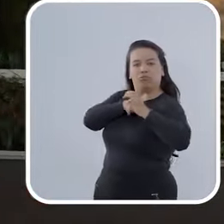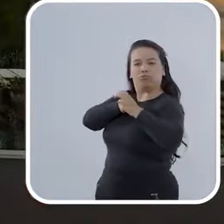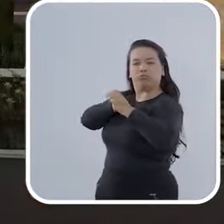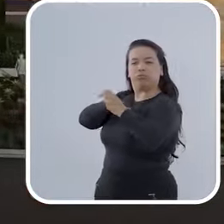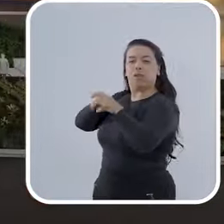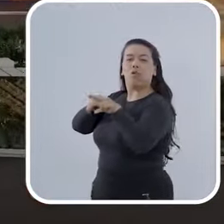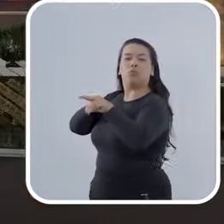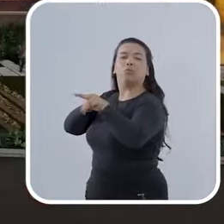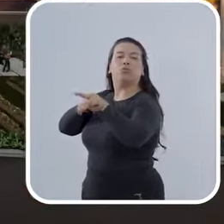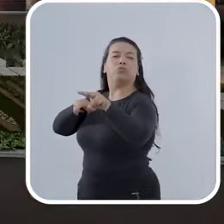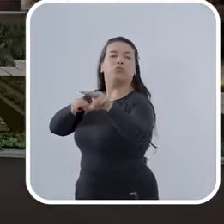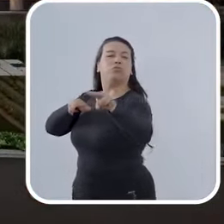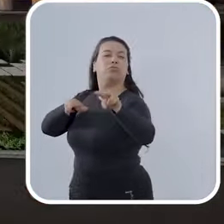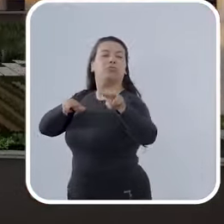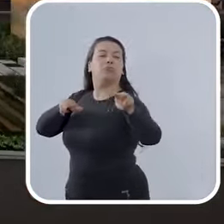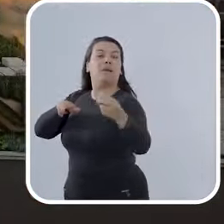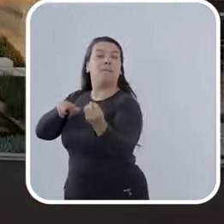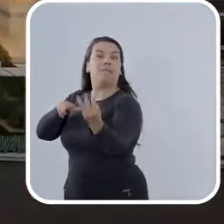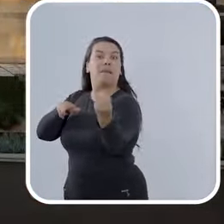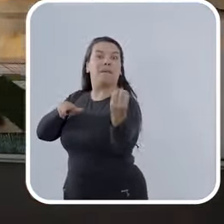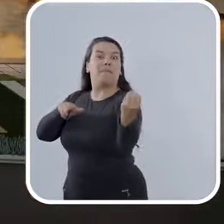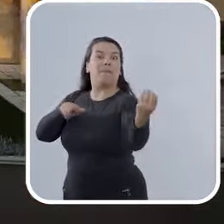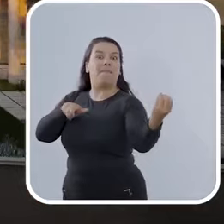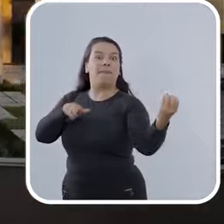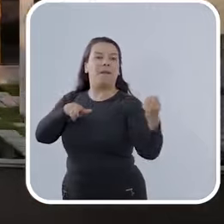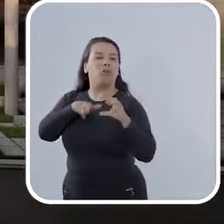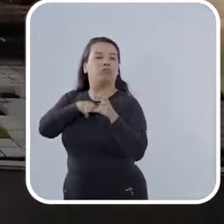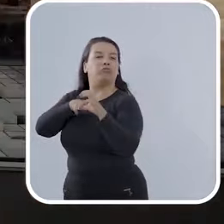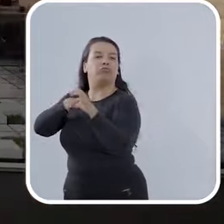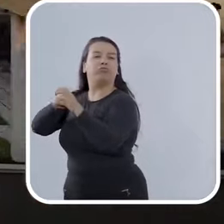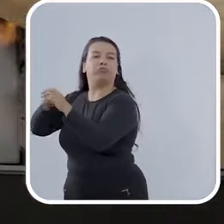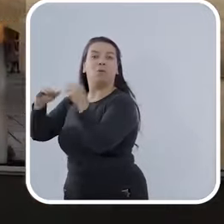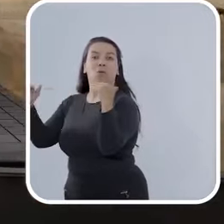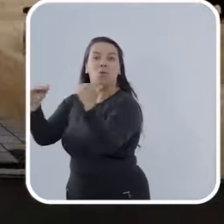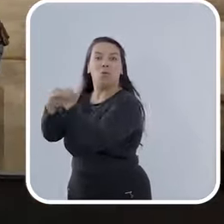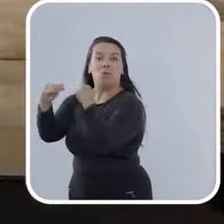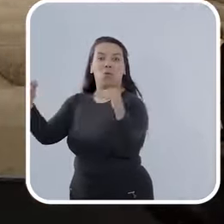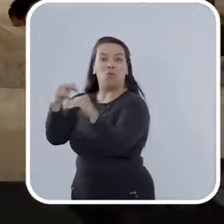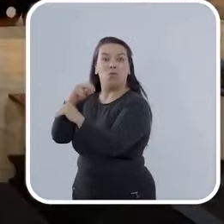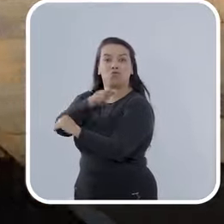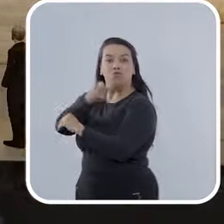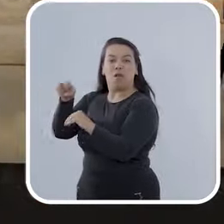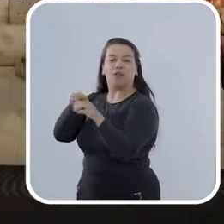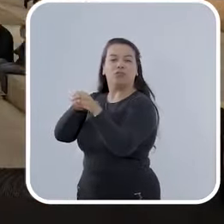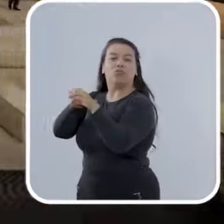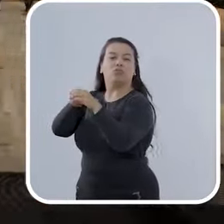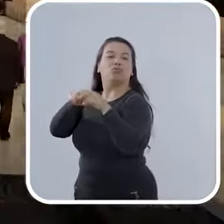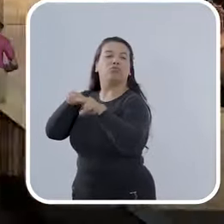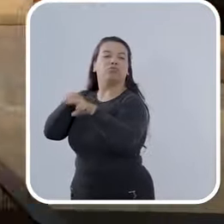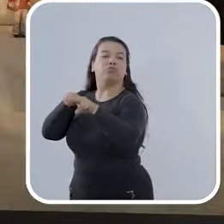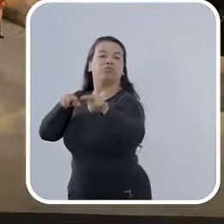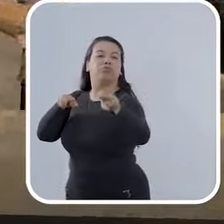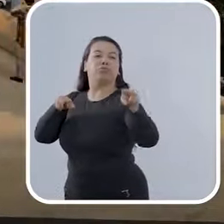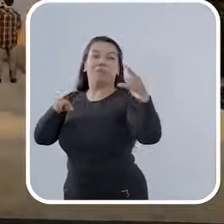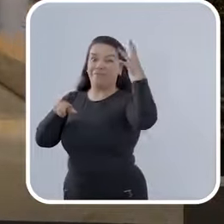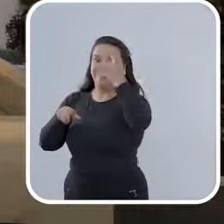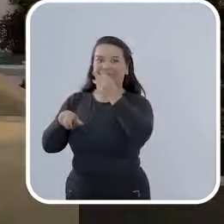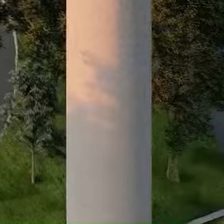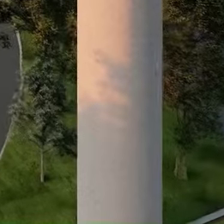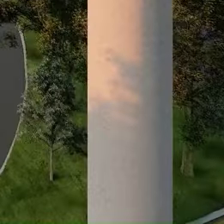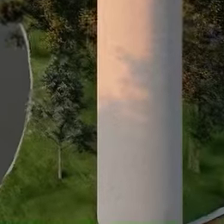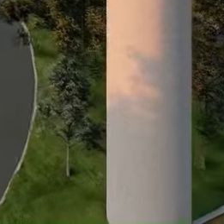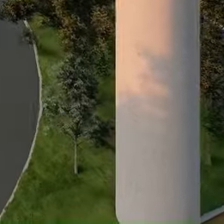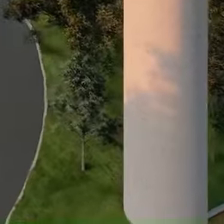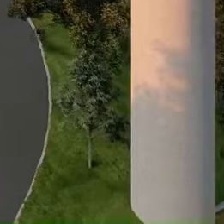tercera propuesta arquitectónica, el lugar de la siembra convierte un sitio antes hermético en un espacio abierto dedicado a la